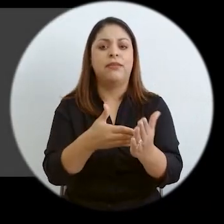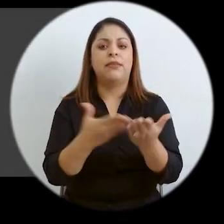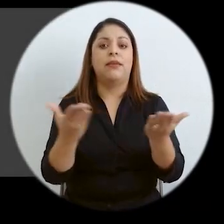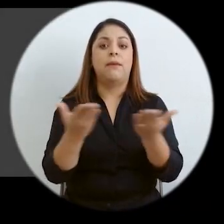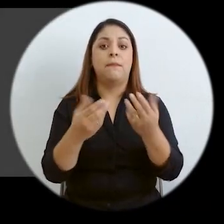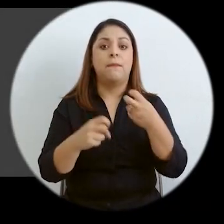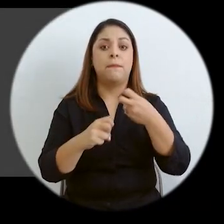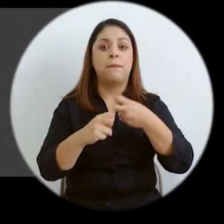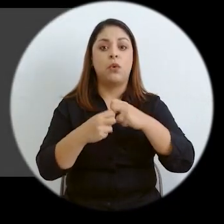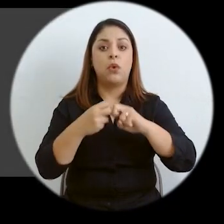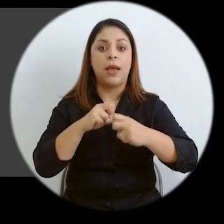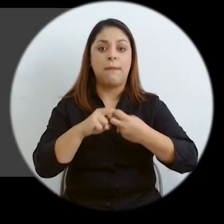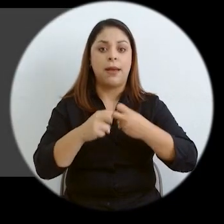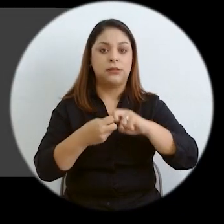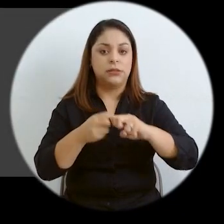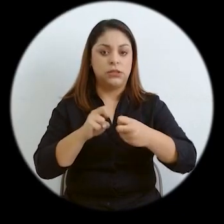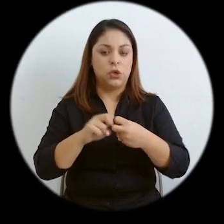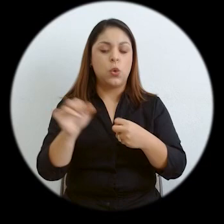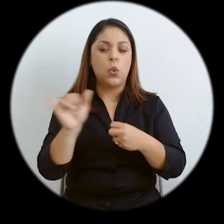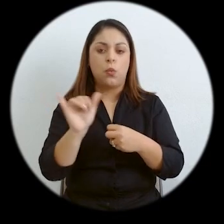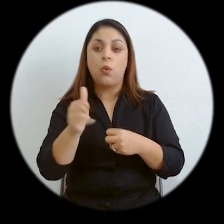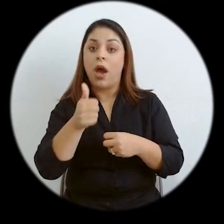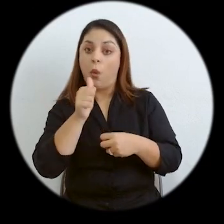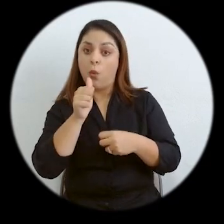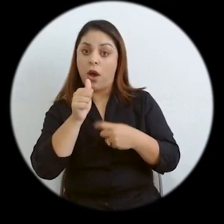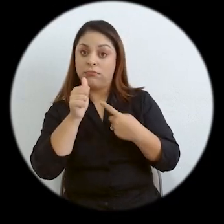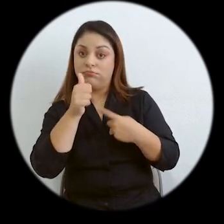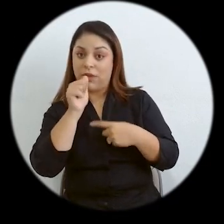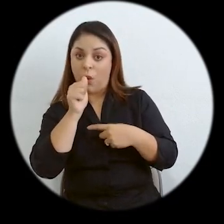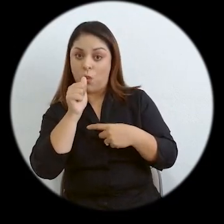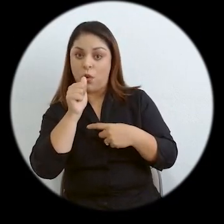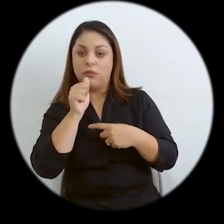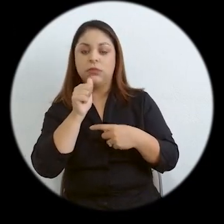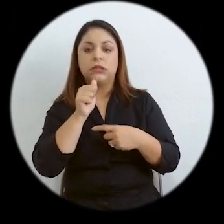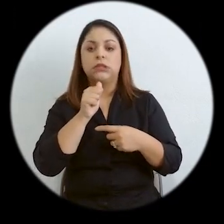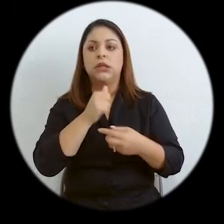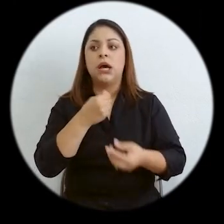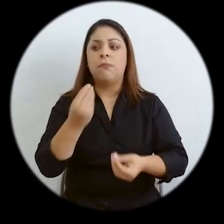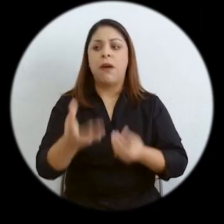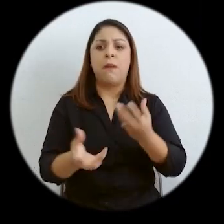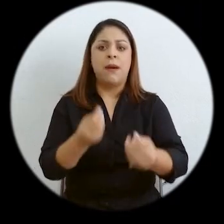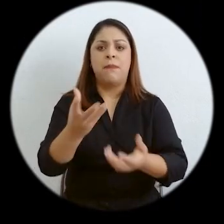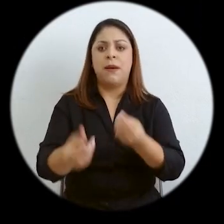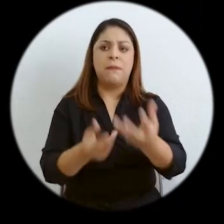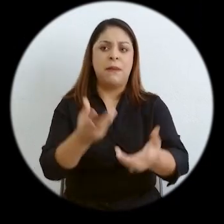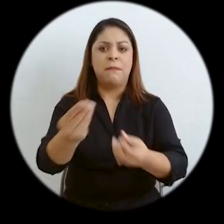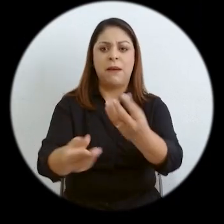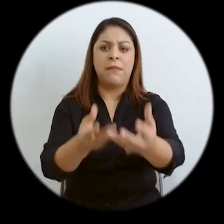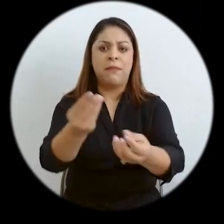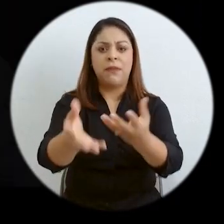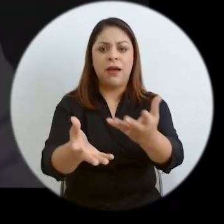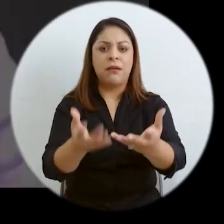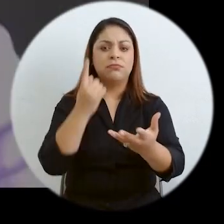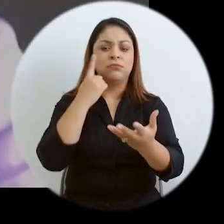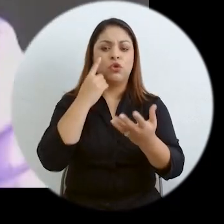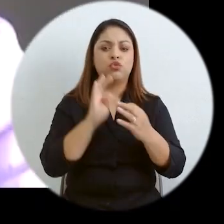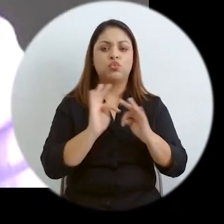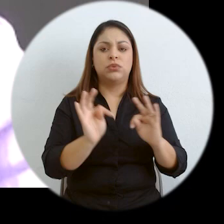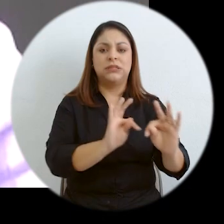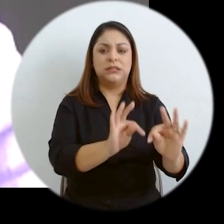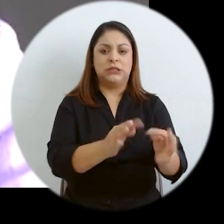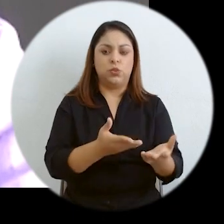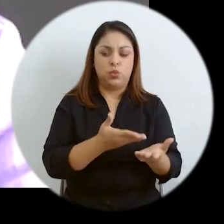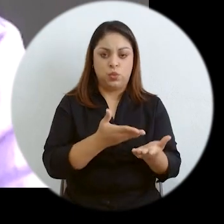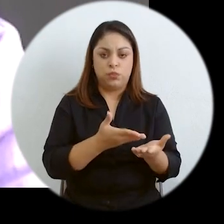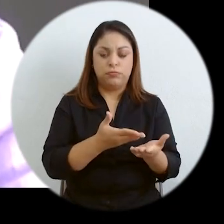ecosistemas esenciales para las poblaciones, como el agua, pasan a ser controlados o sobreexplotados por la actividad turística.